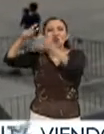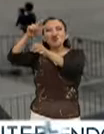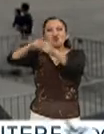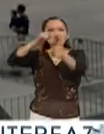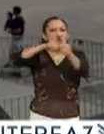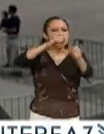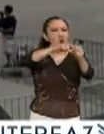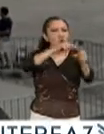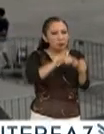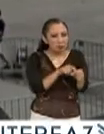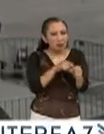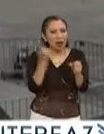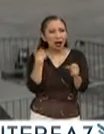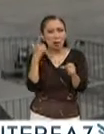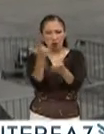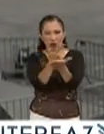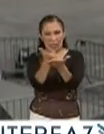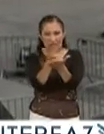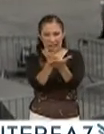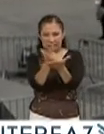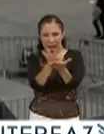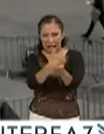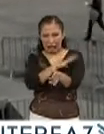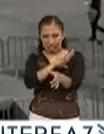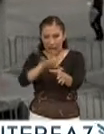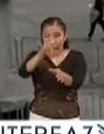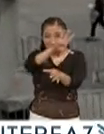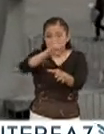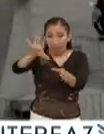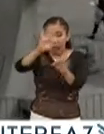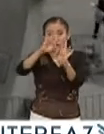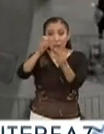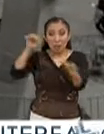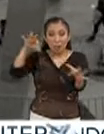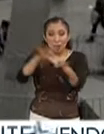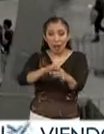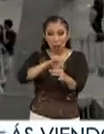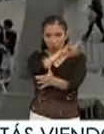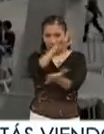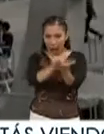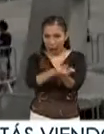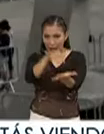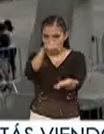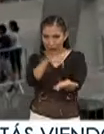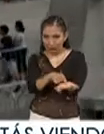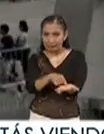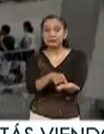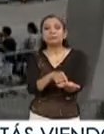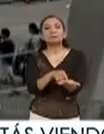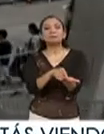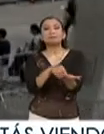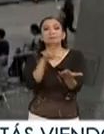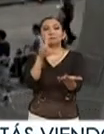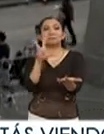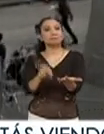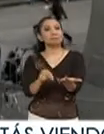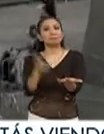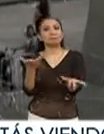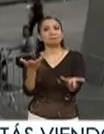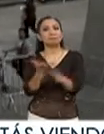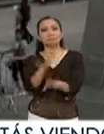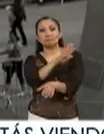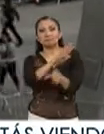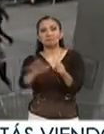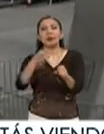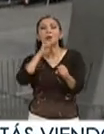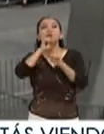colores muy grisáceos en general. Esta forma parte dentro de la ley de no estar